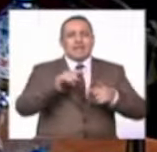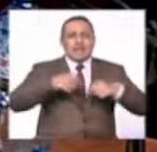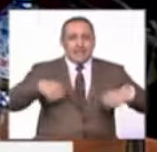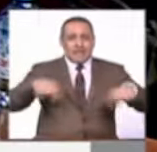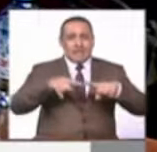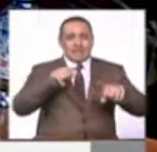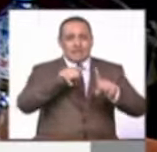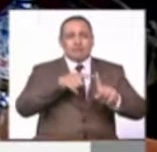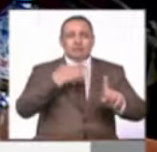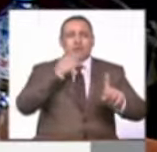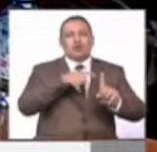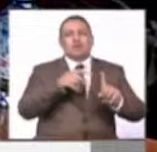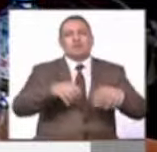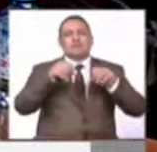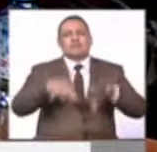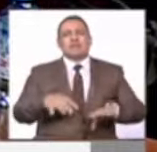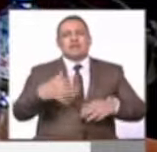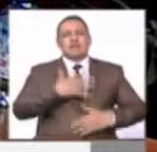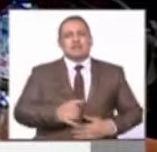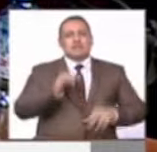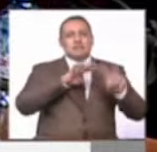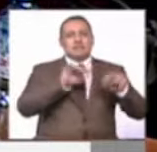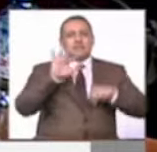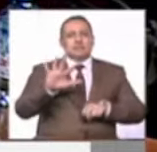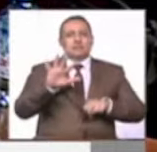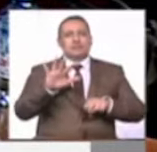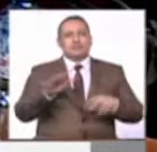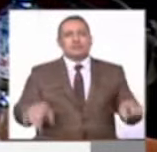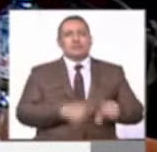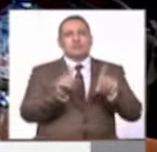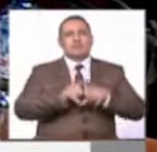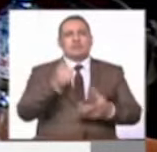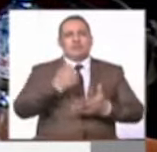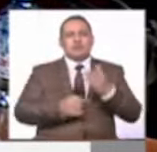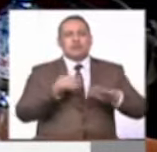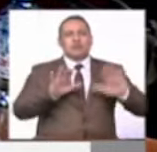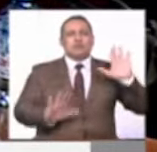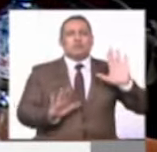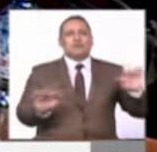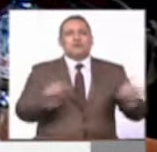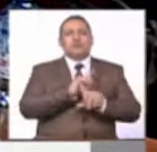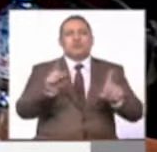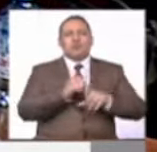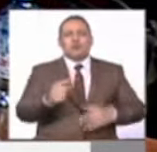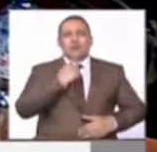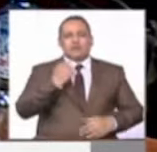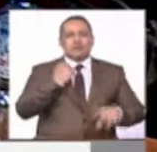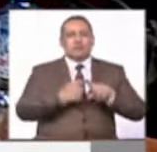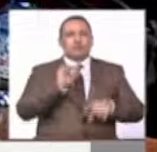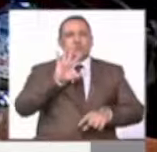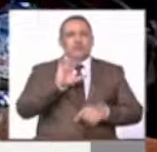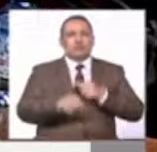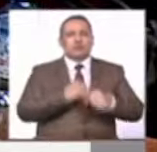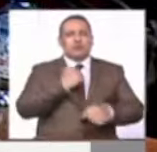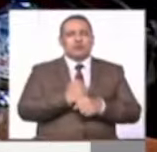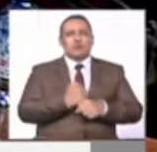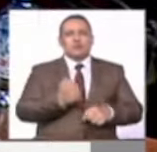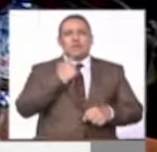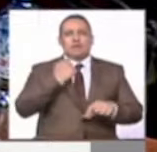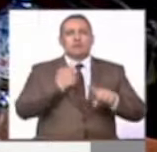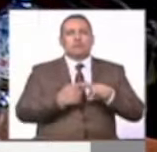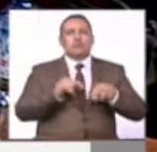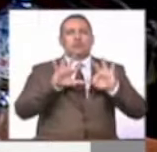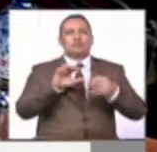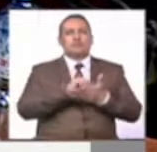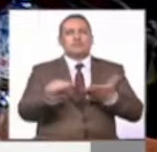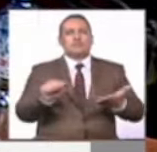dejar el cargo a los 75 años el juramento de ella no hubiera sido por 5 años hubiera sido por 8